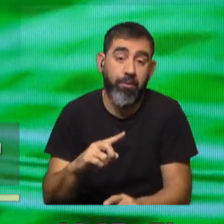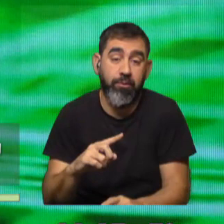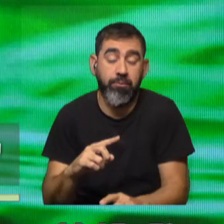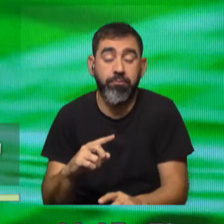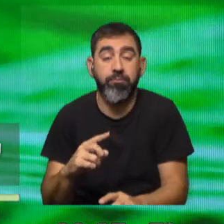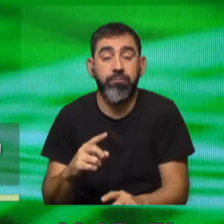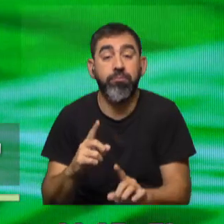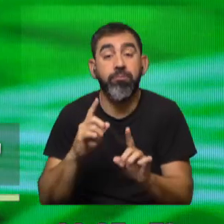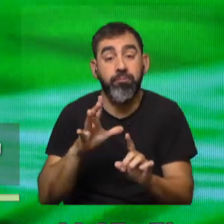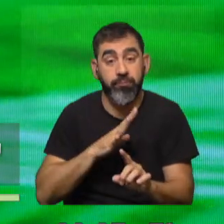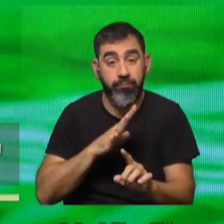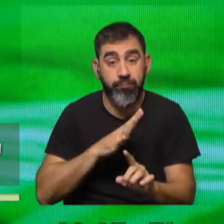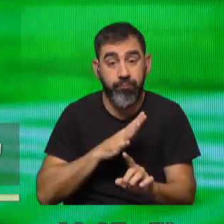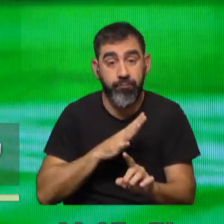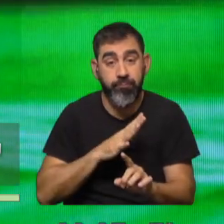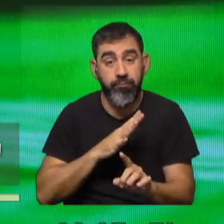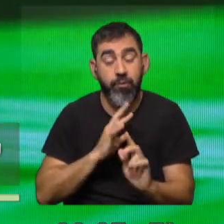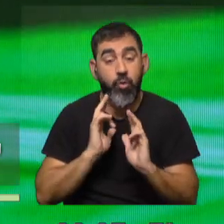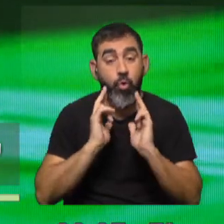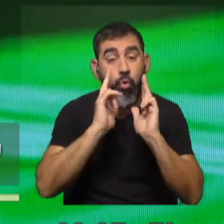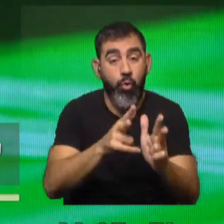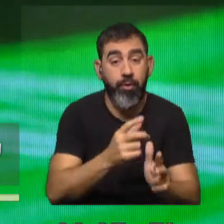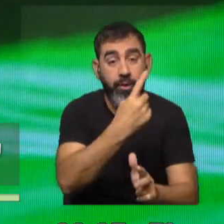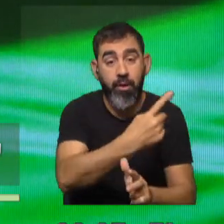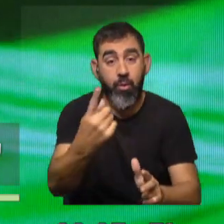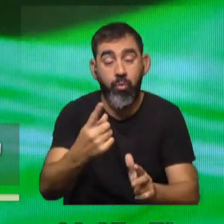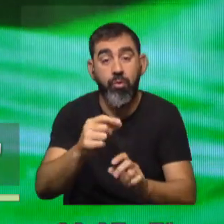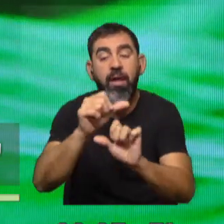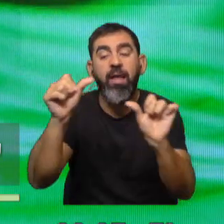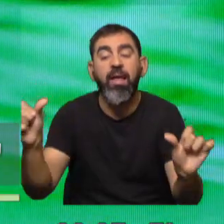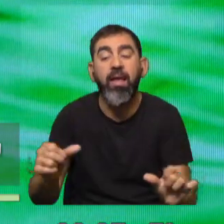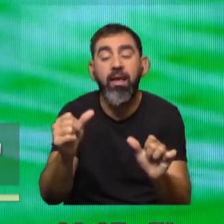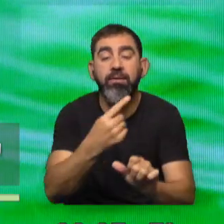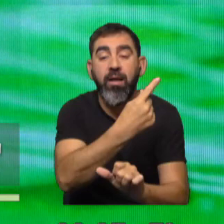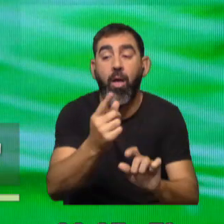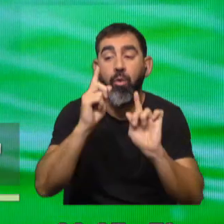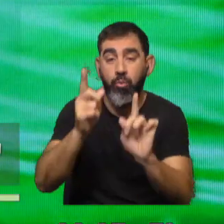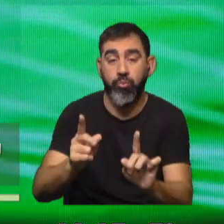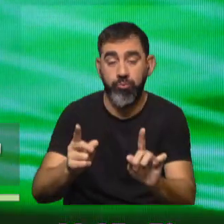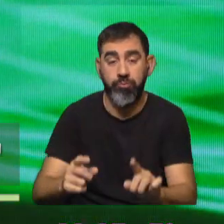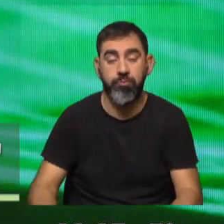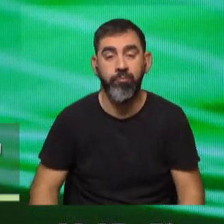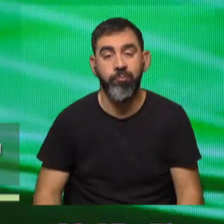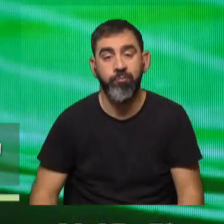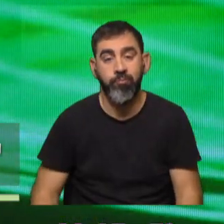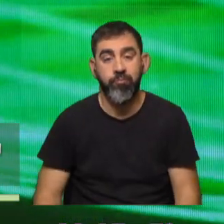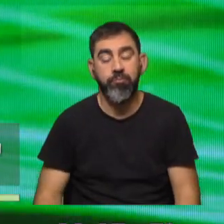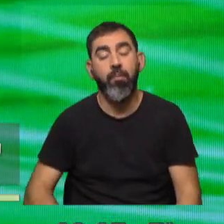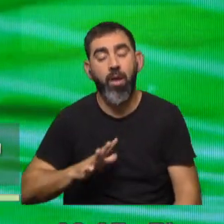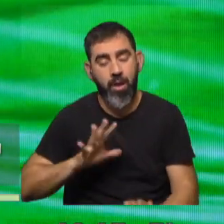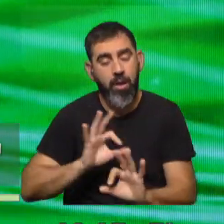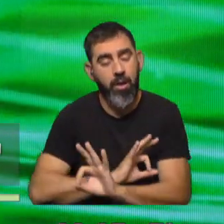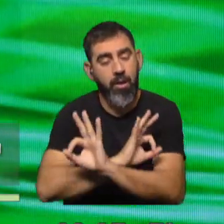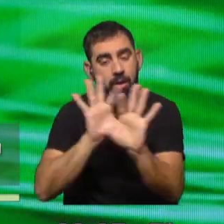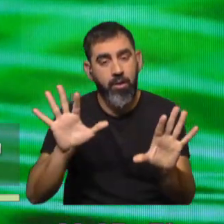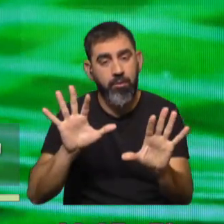sentido en otro tenemos ahí sus expresiones los dichos y las acciones que se tomaron o no Se tomaron quedan claro primero